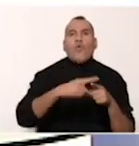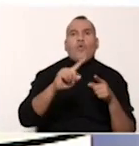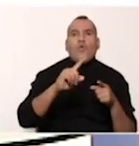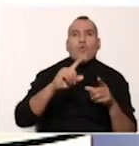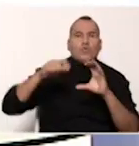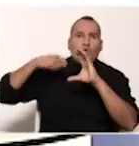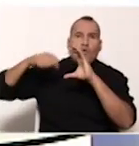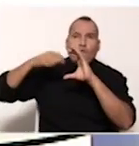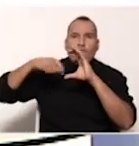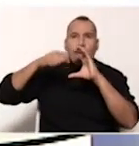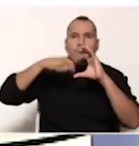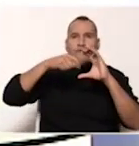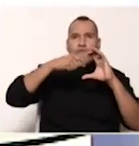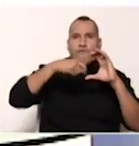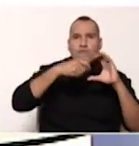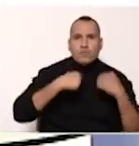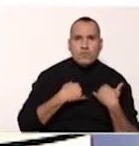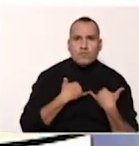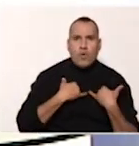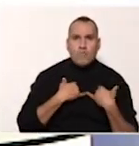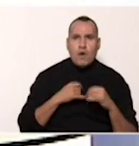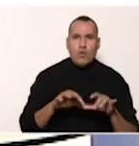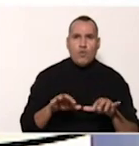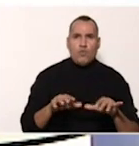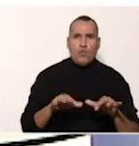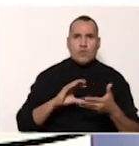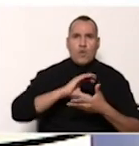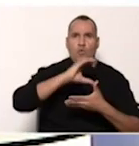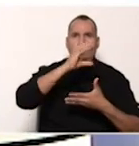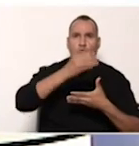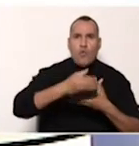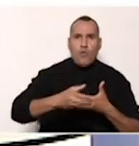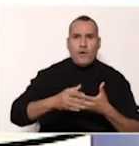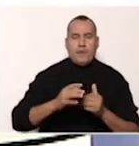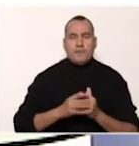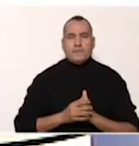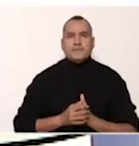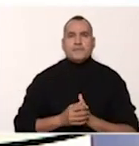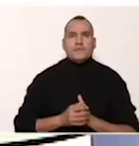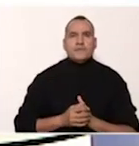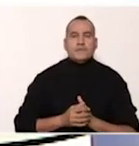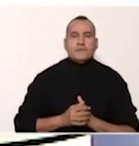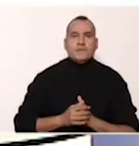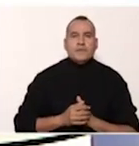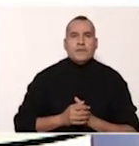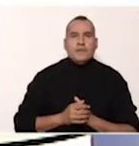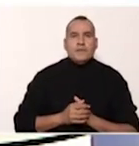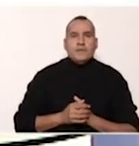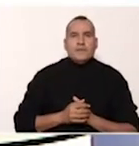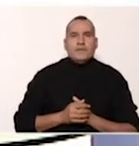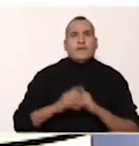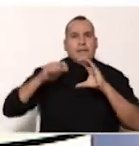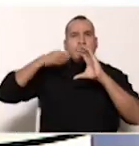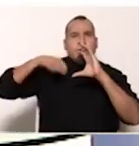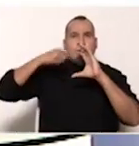otros videos a través de su computador Canaima. Un ejemplo de ello es el video que veremos a